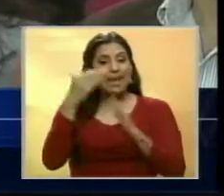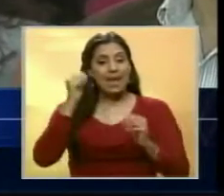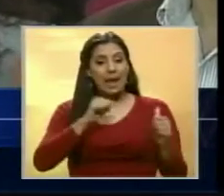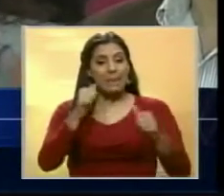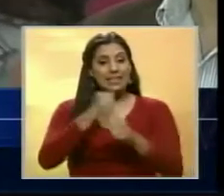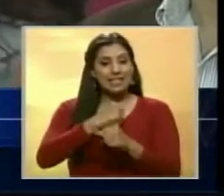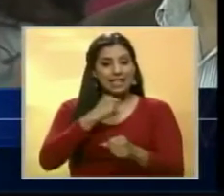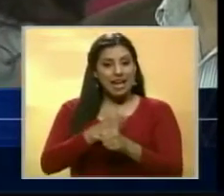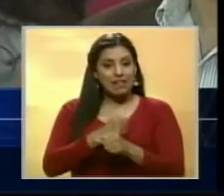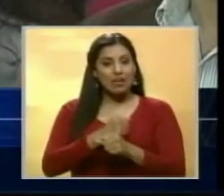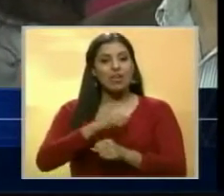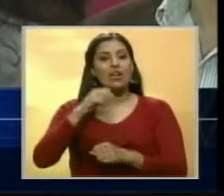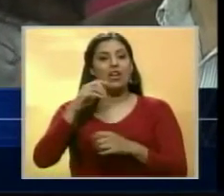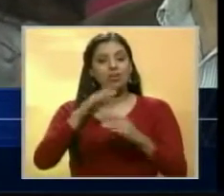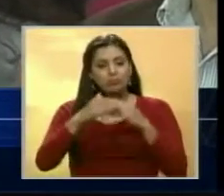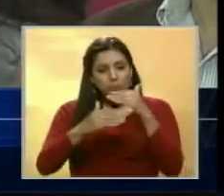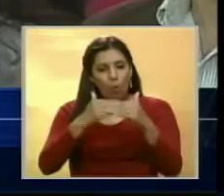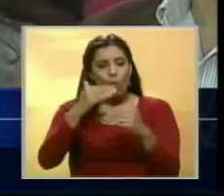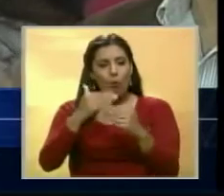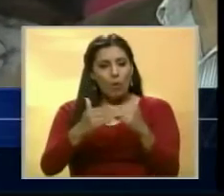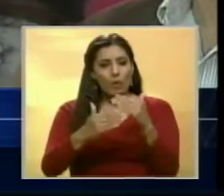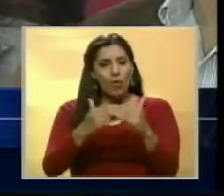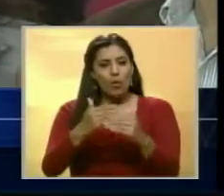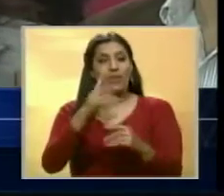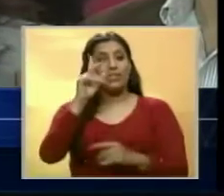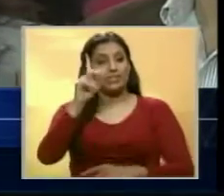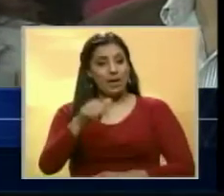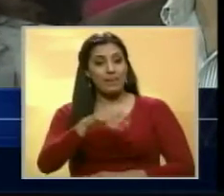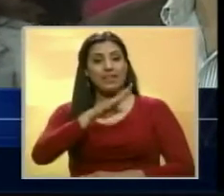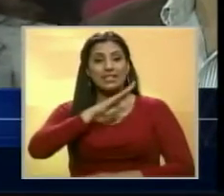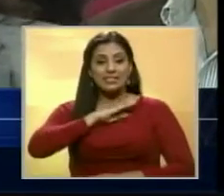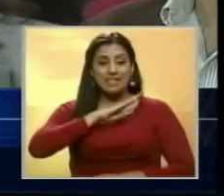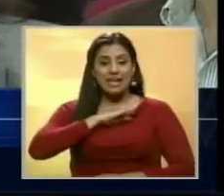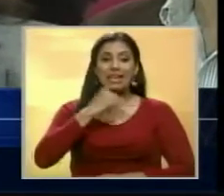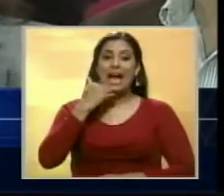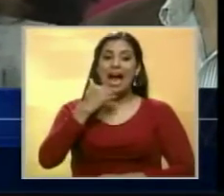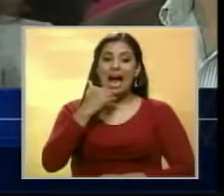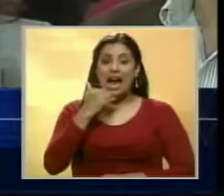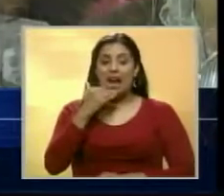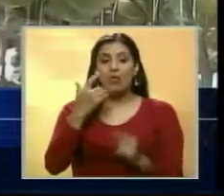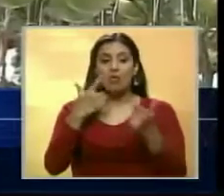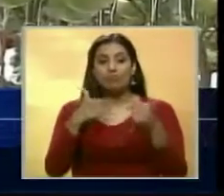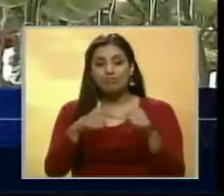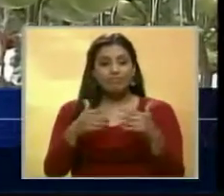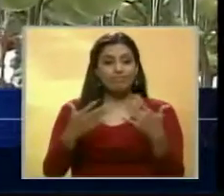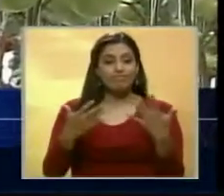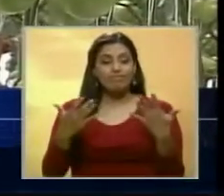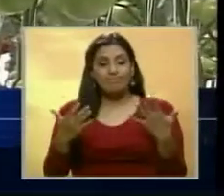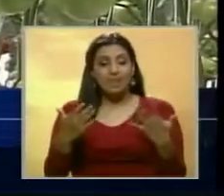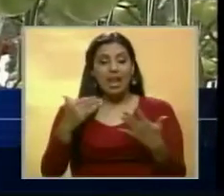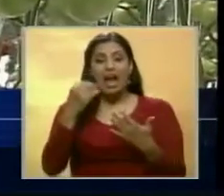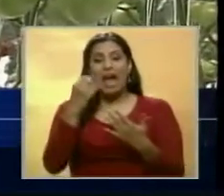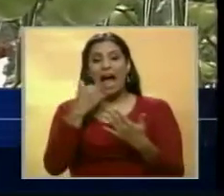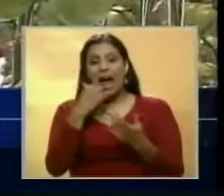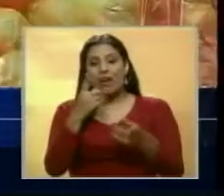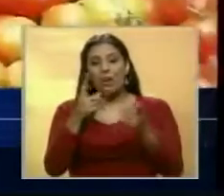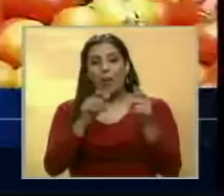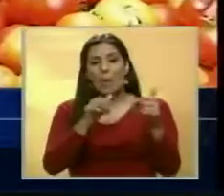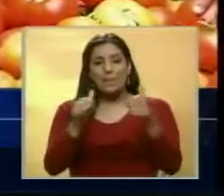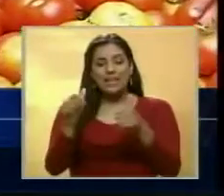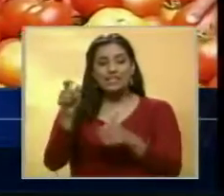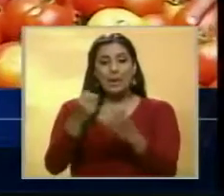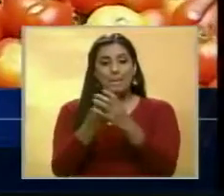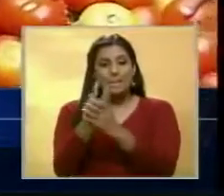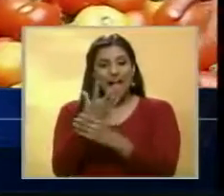empezaremos a trabajar en lo sucesivo. También tenemos algunas cifras de cosecha. Iniciamos en el